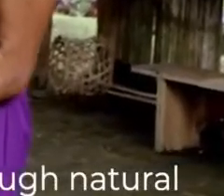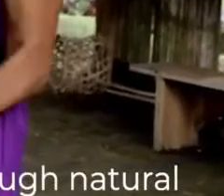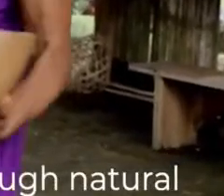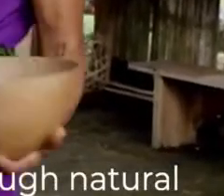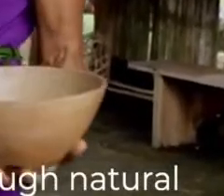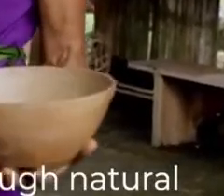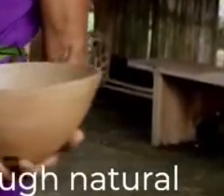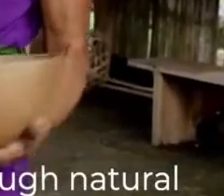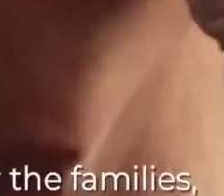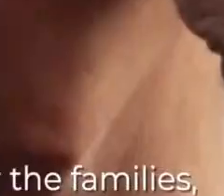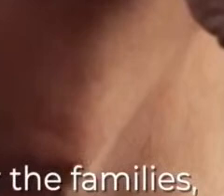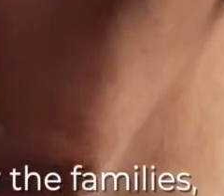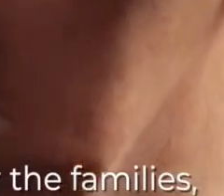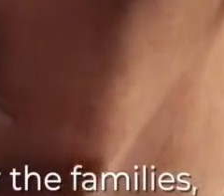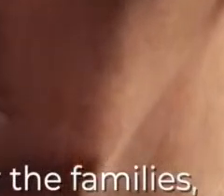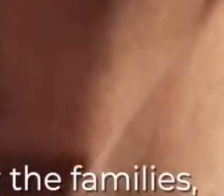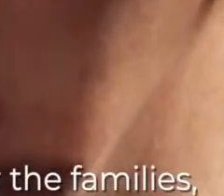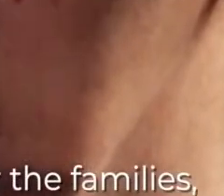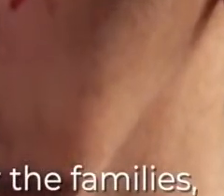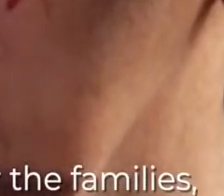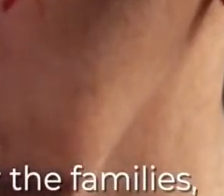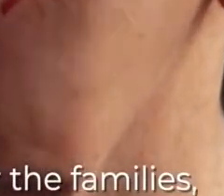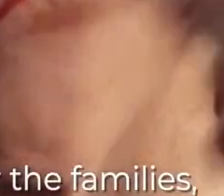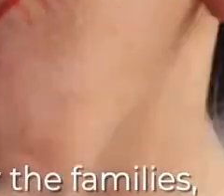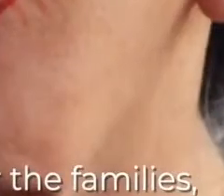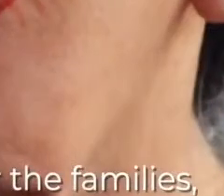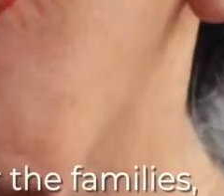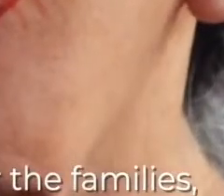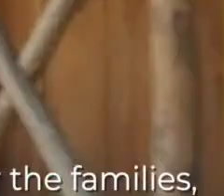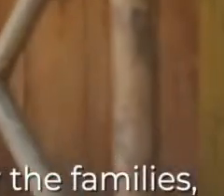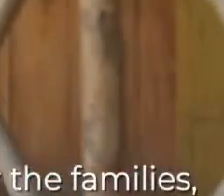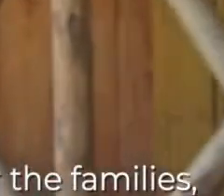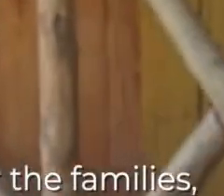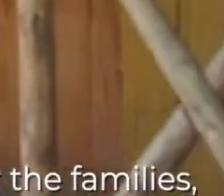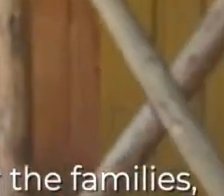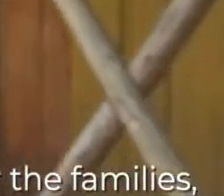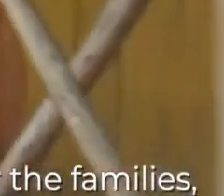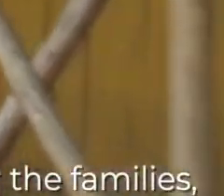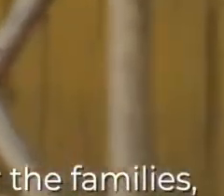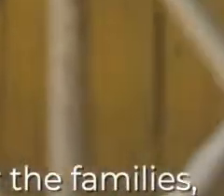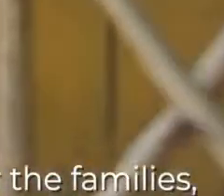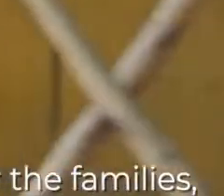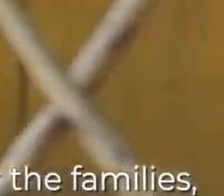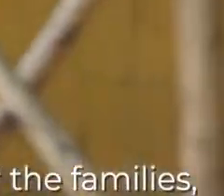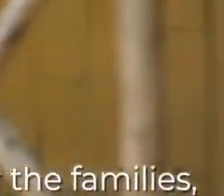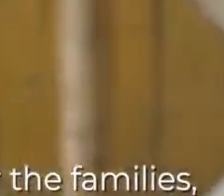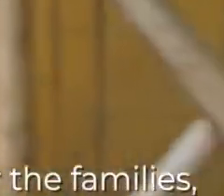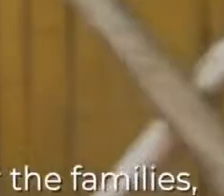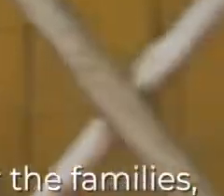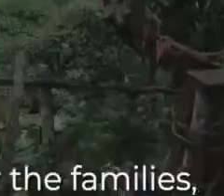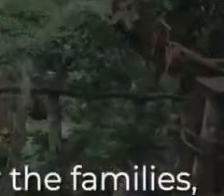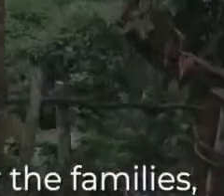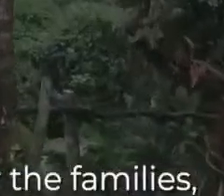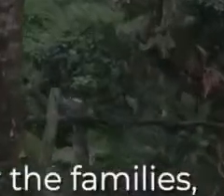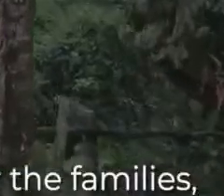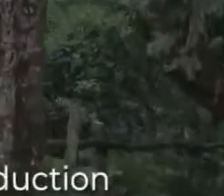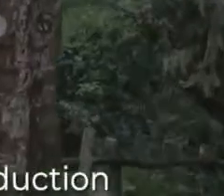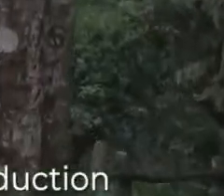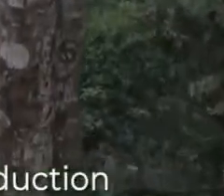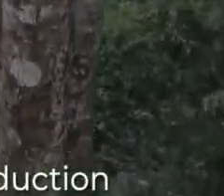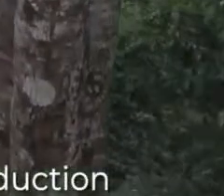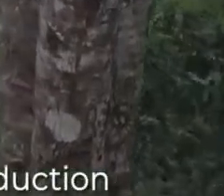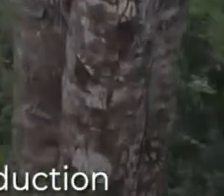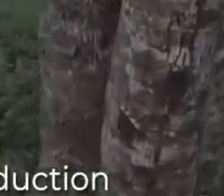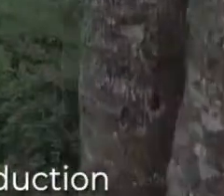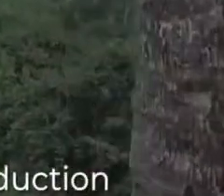con la conservación de la naturaleza, lo que ha generado mayores ingresos para las familias, dinamizando estrategias innovadoras